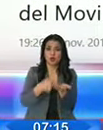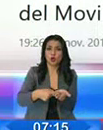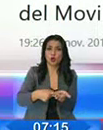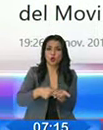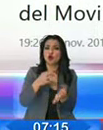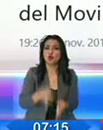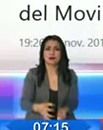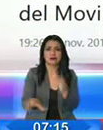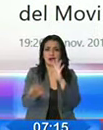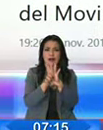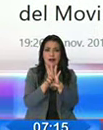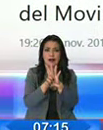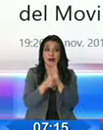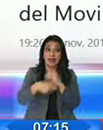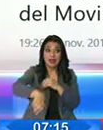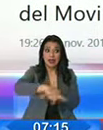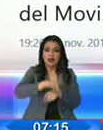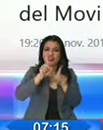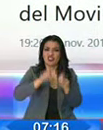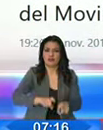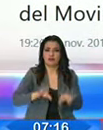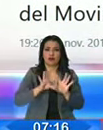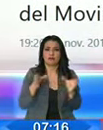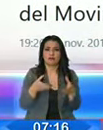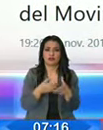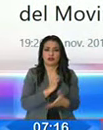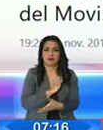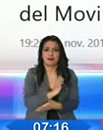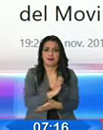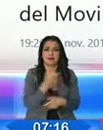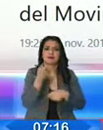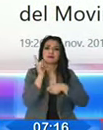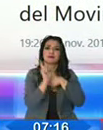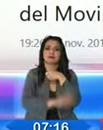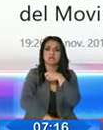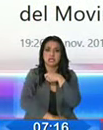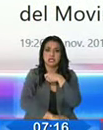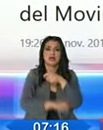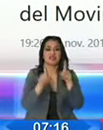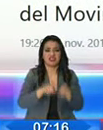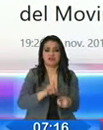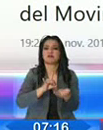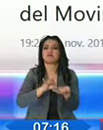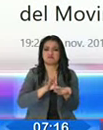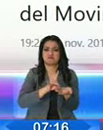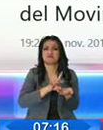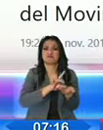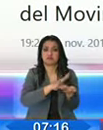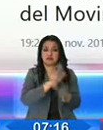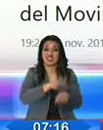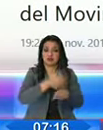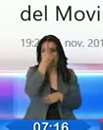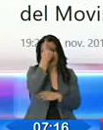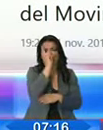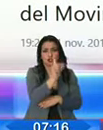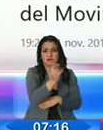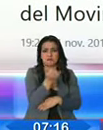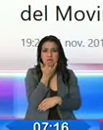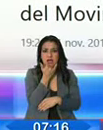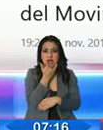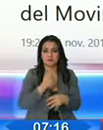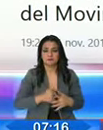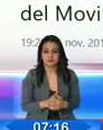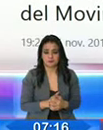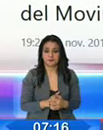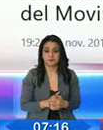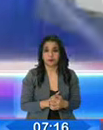país tendrán que ser sometidos a la Comisión de Ética y Disciplina y ser expulsados del movimiento, aseguraba Mangas en sus